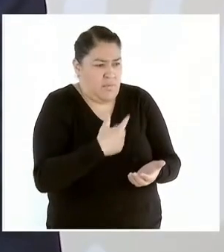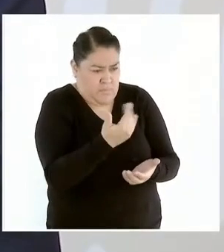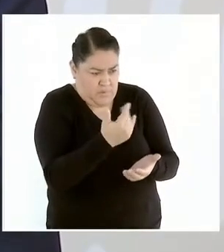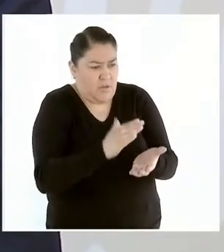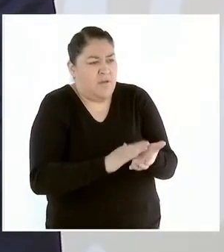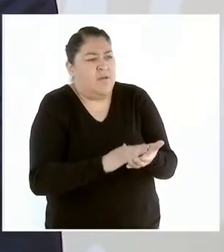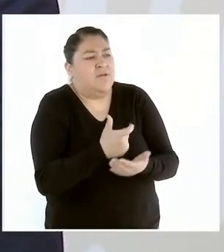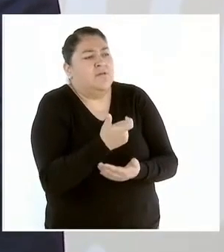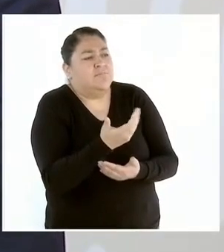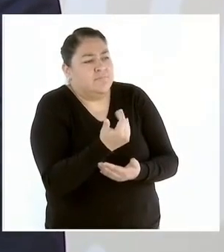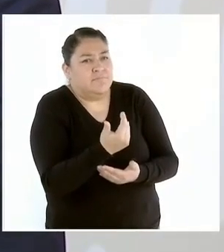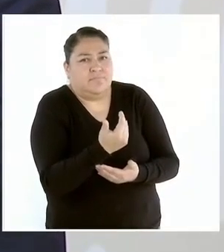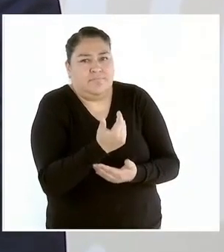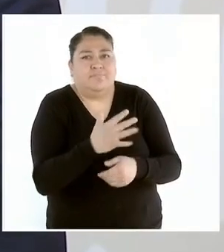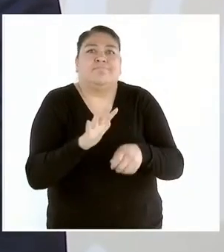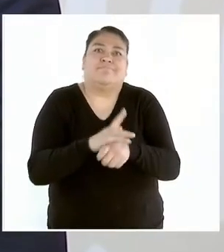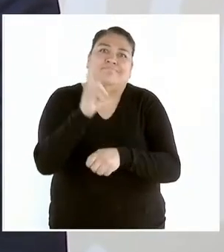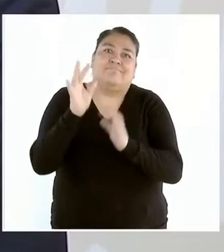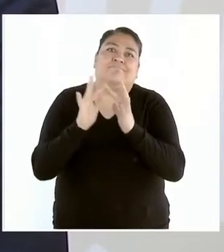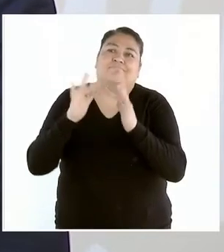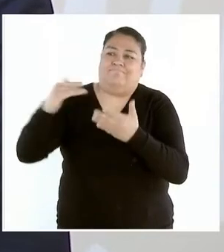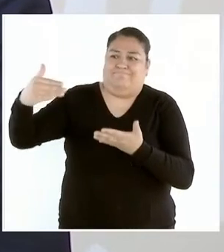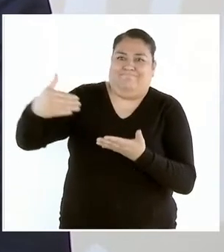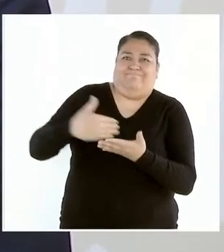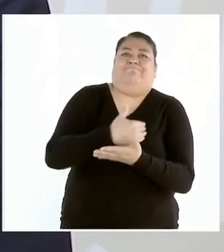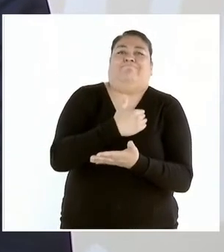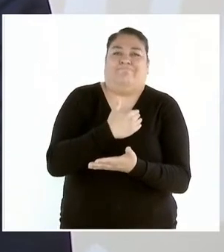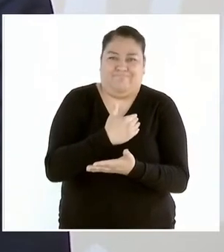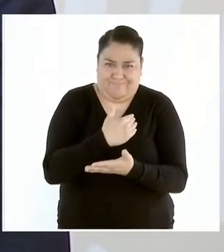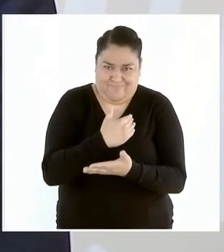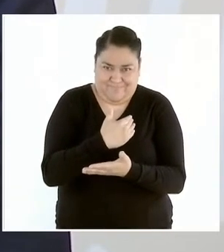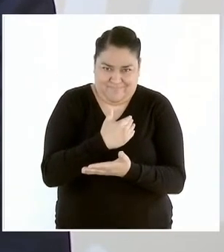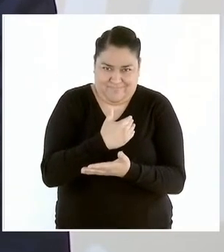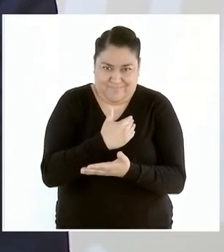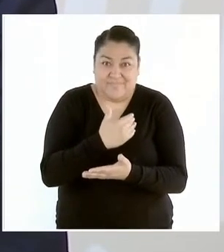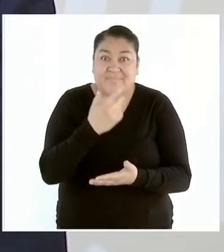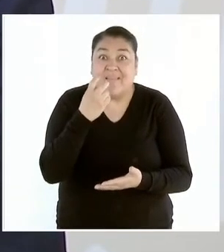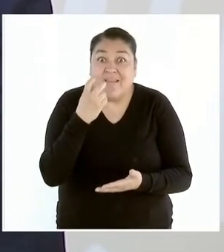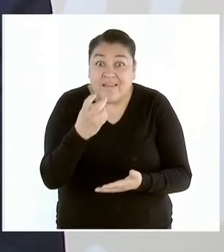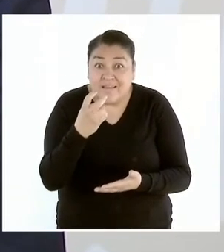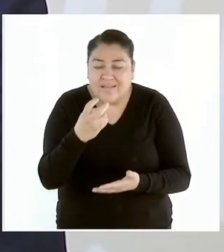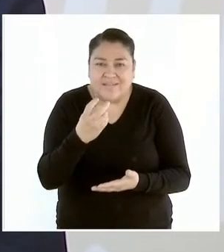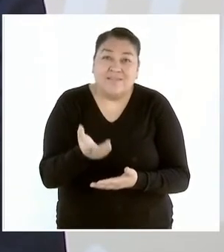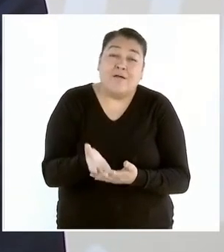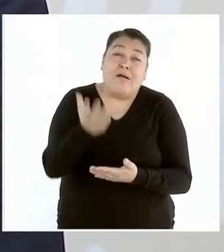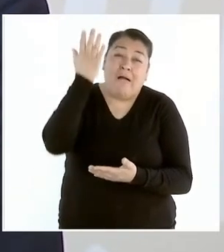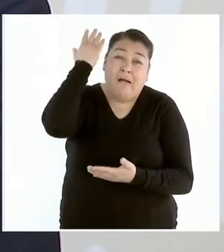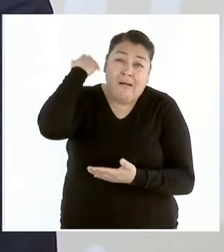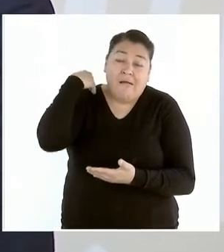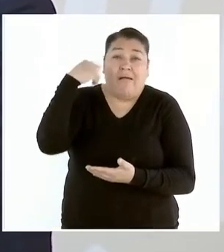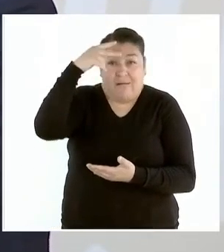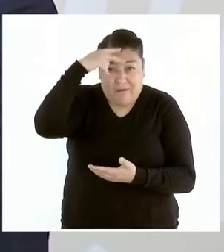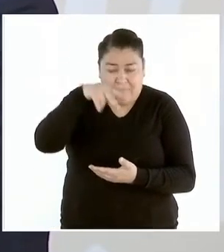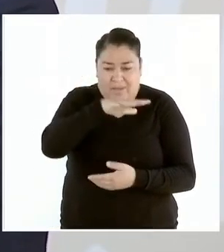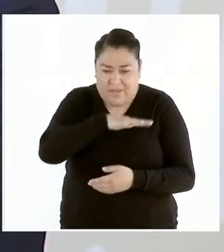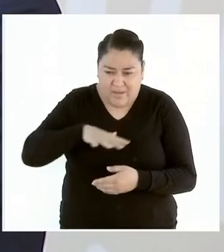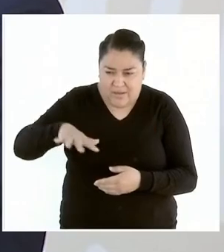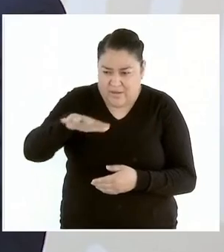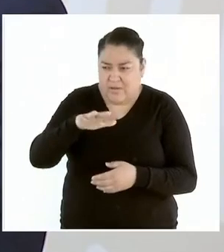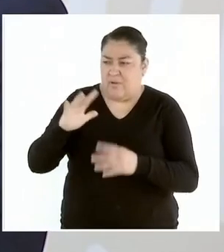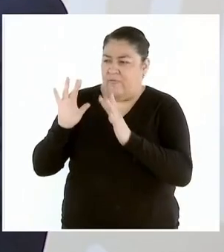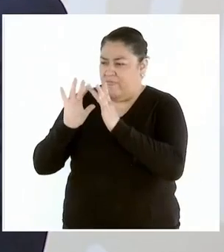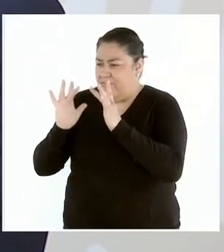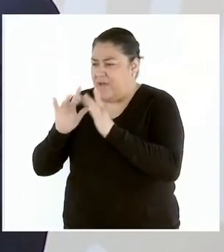dicho adeudo en estas circunstancias los gobiernos de inglaterra y francia